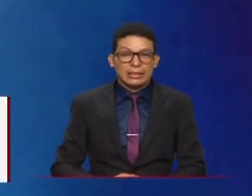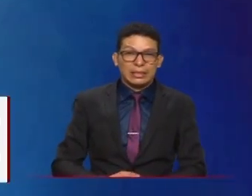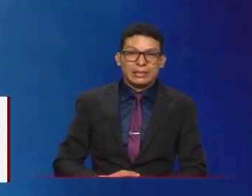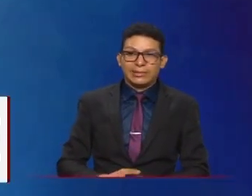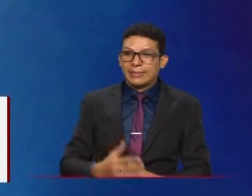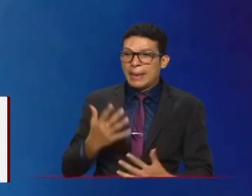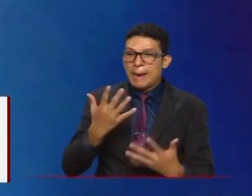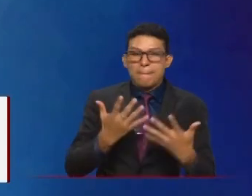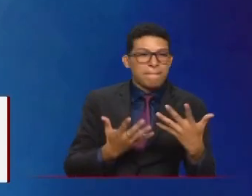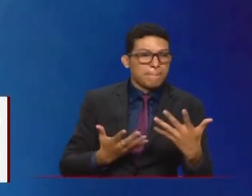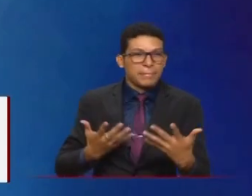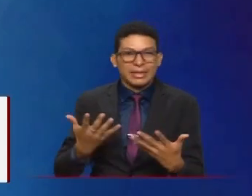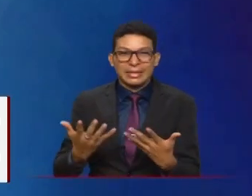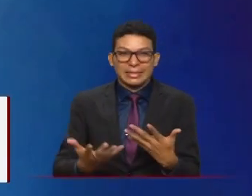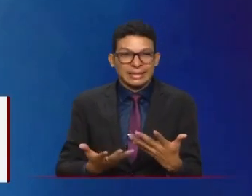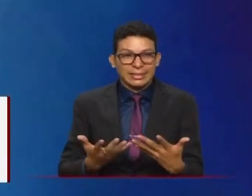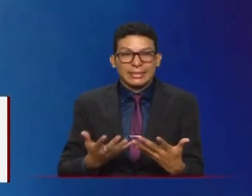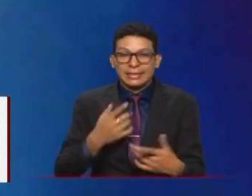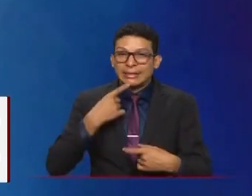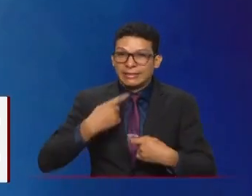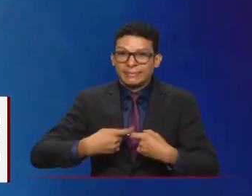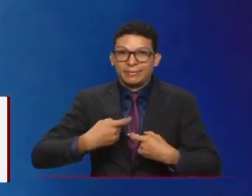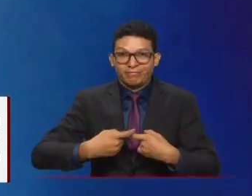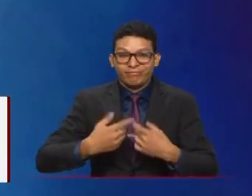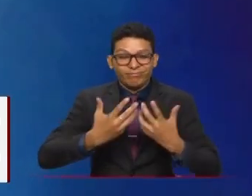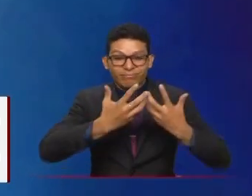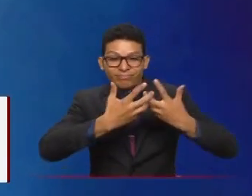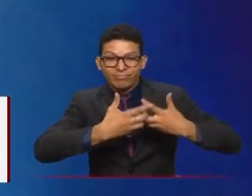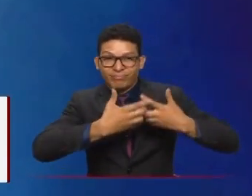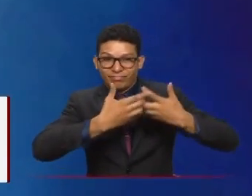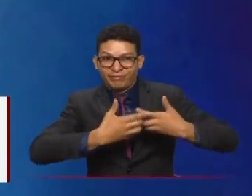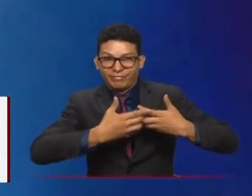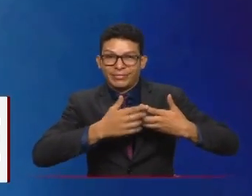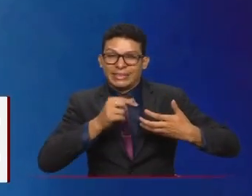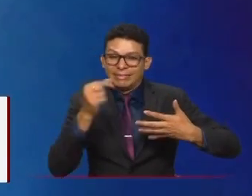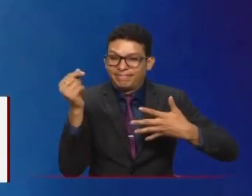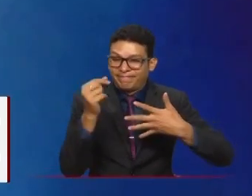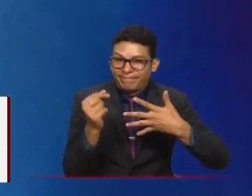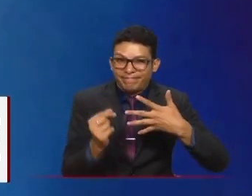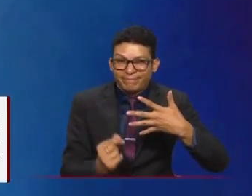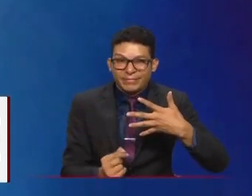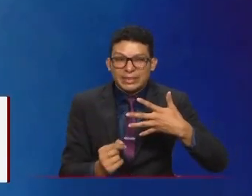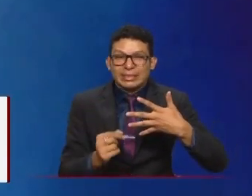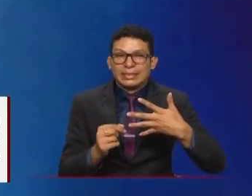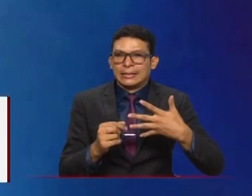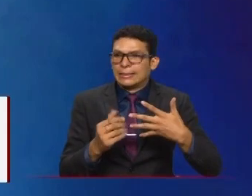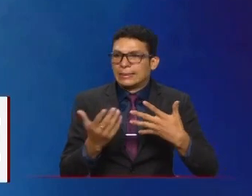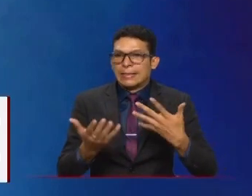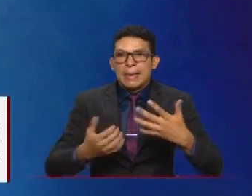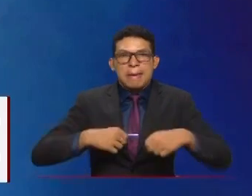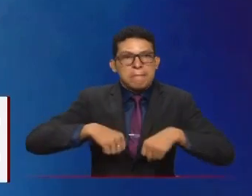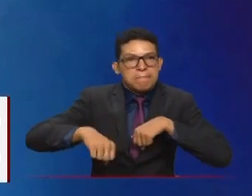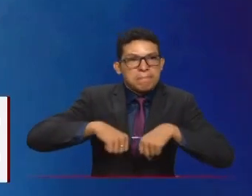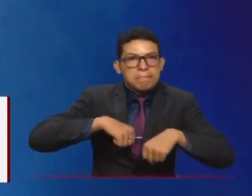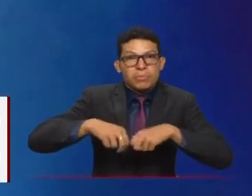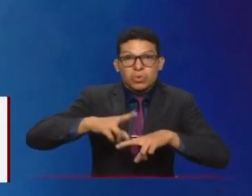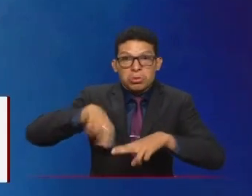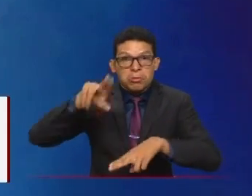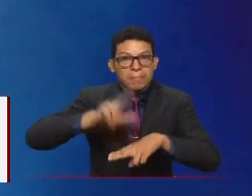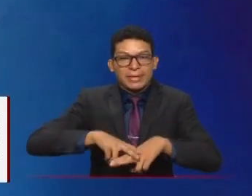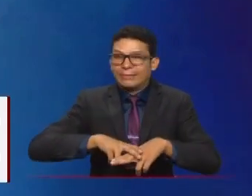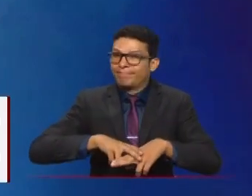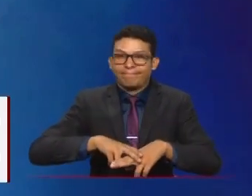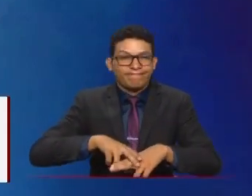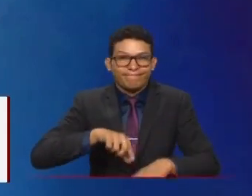incertidumbre en donde hay varios sectores empresariales eh que se les ha deteriorado su operación habitual no